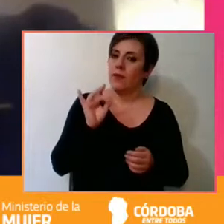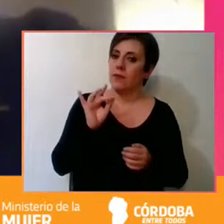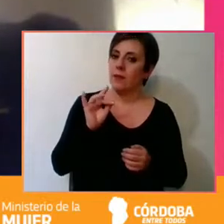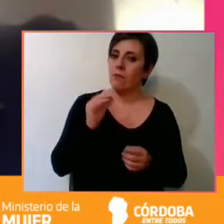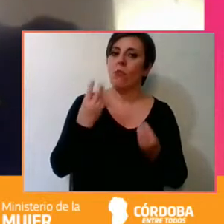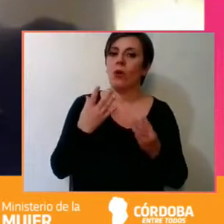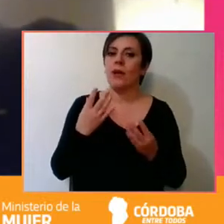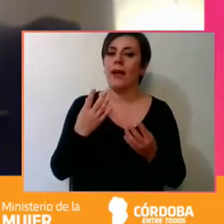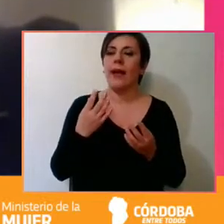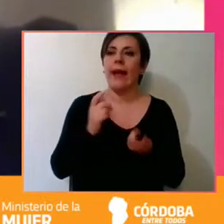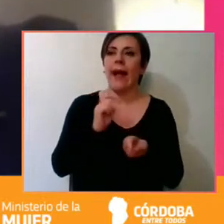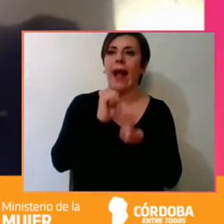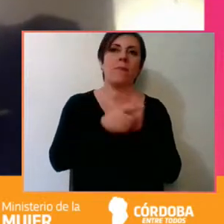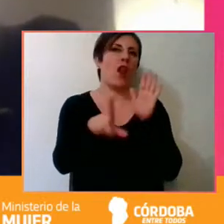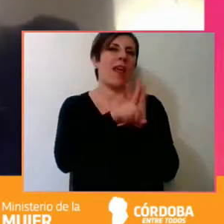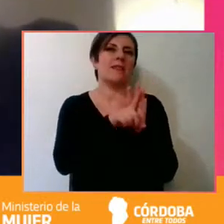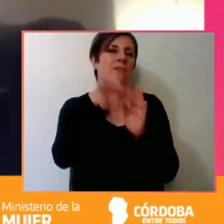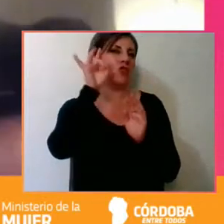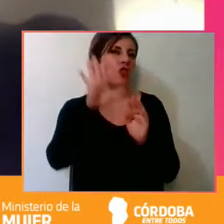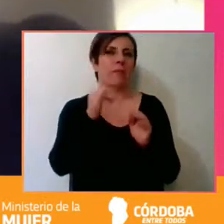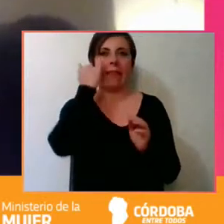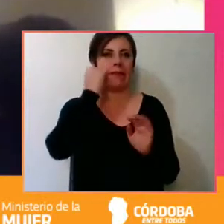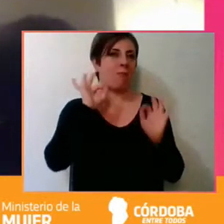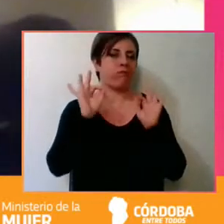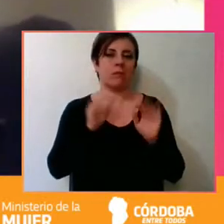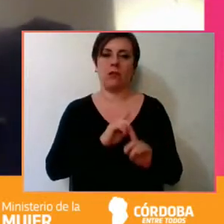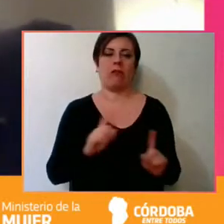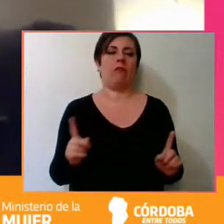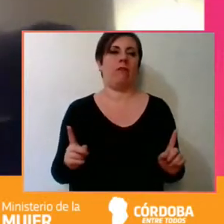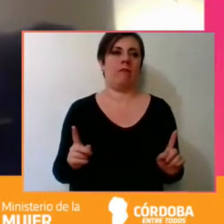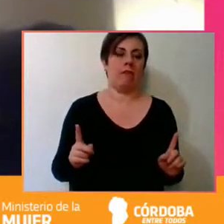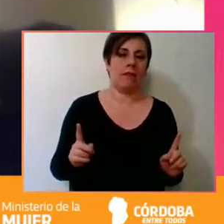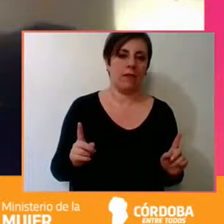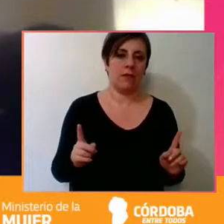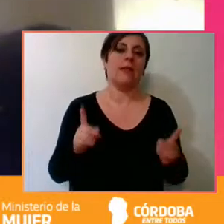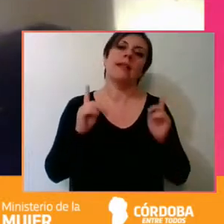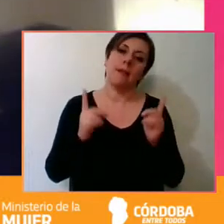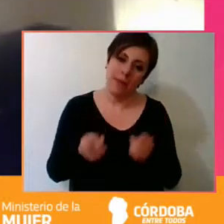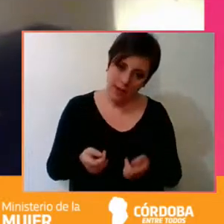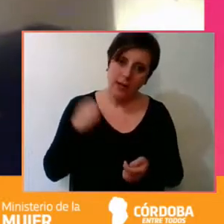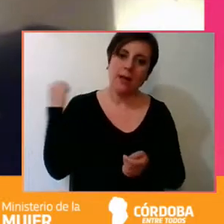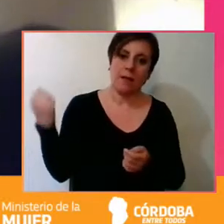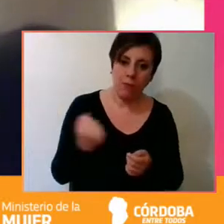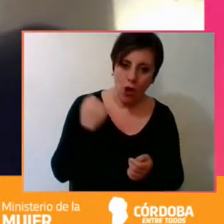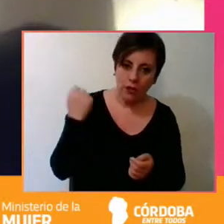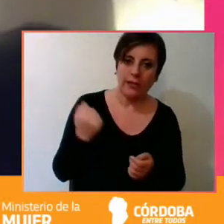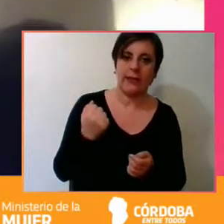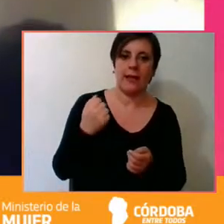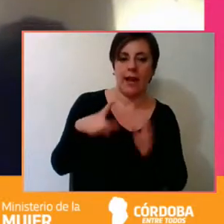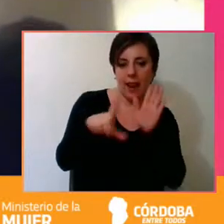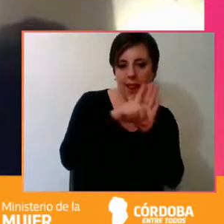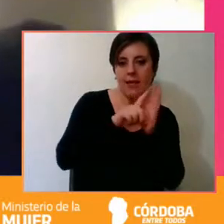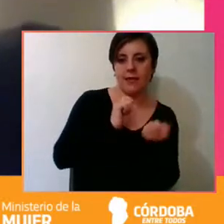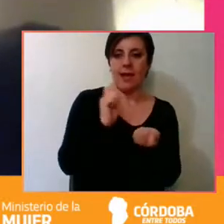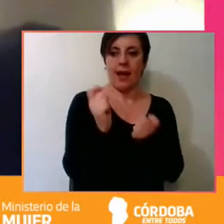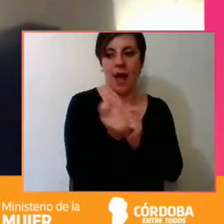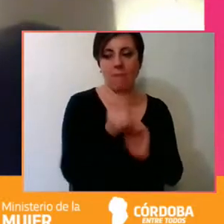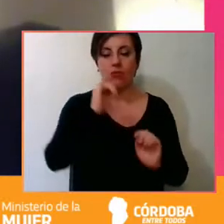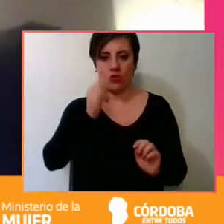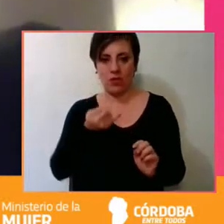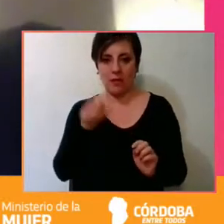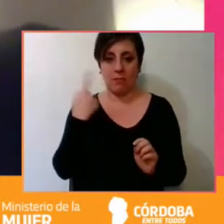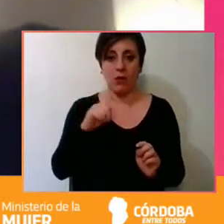cambio normativo. No es que también, por supuesto, que tenemos que promover cambios normativos, pero no solo. Es